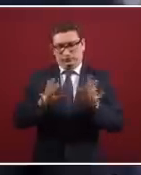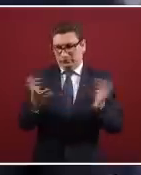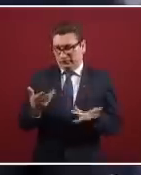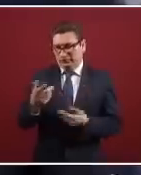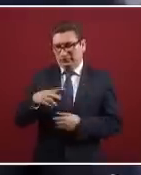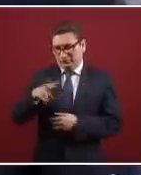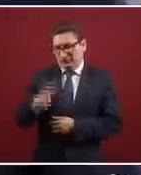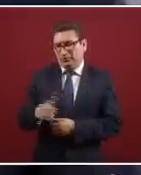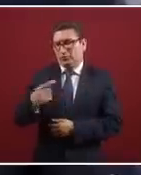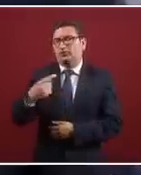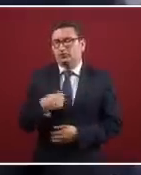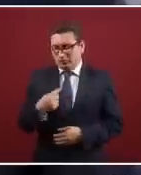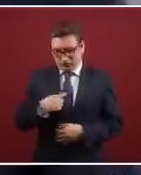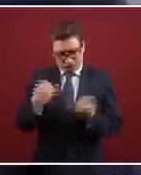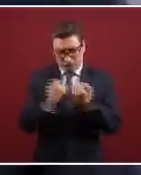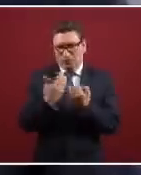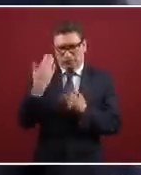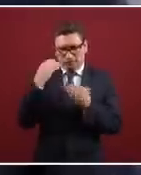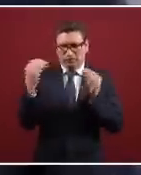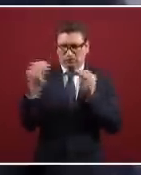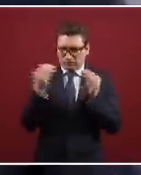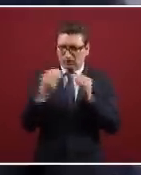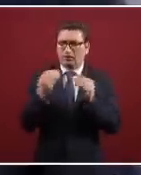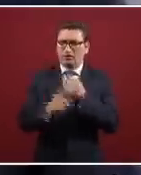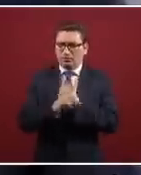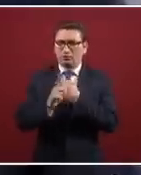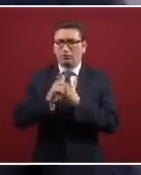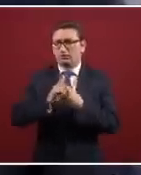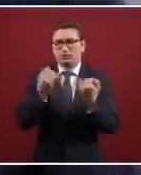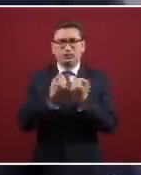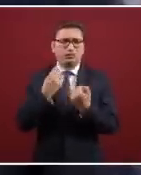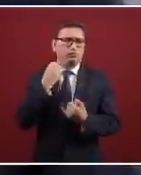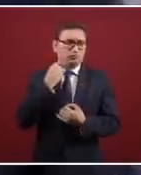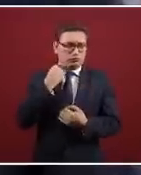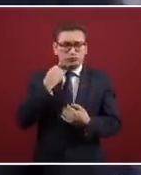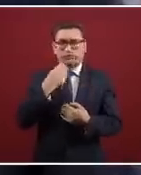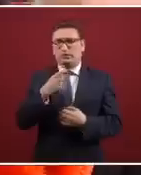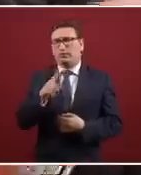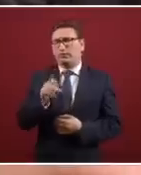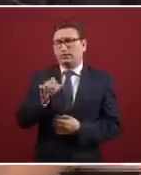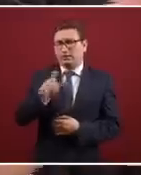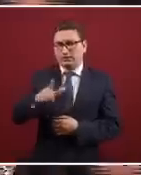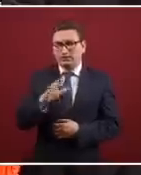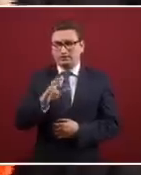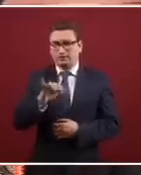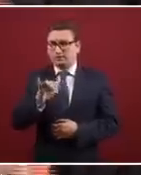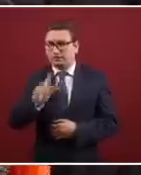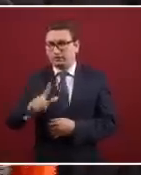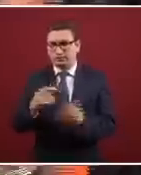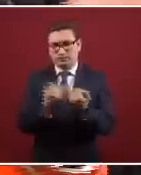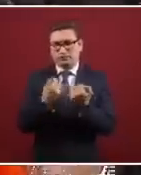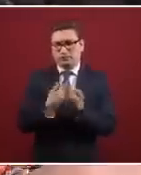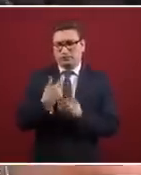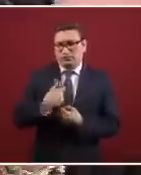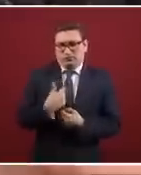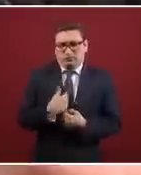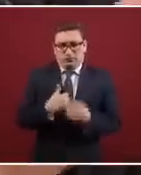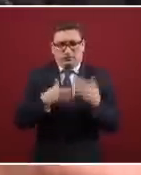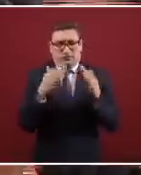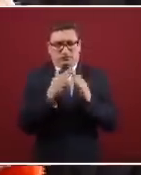a mí yo tuve pleitos por la vía penal y también por la vía civil, y por la vía civil mi casa, que yo había